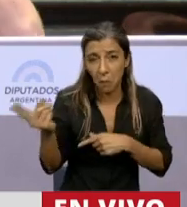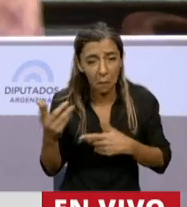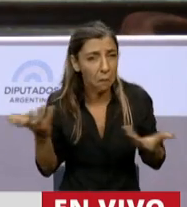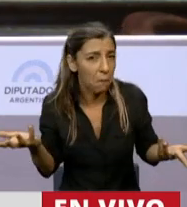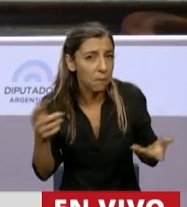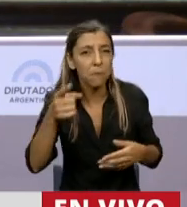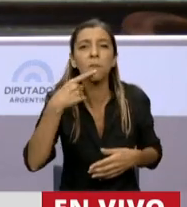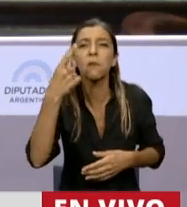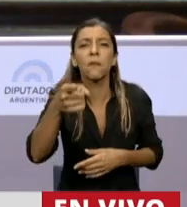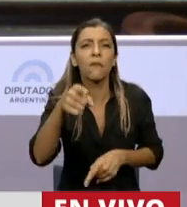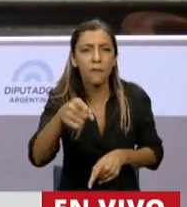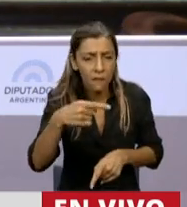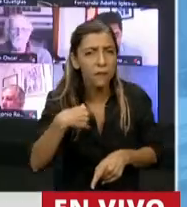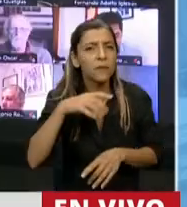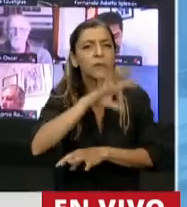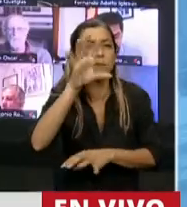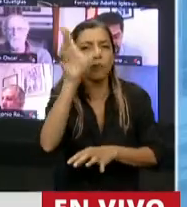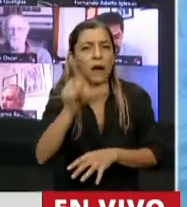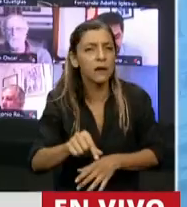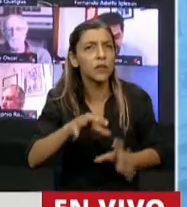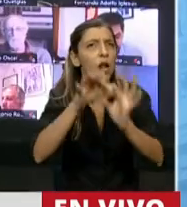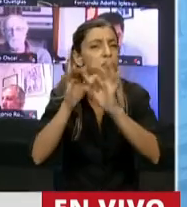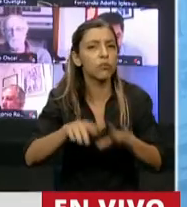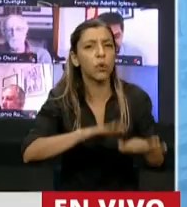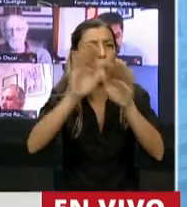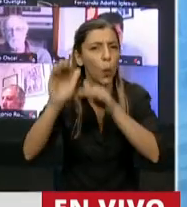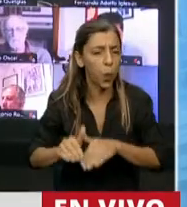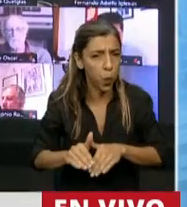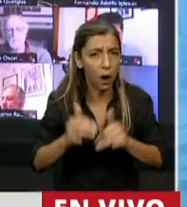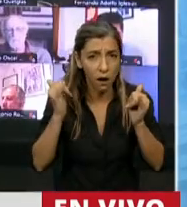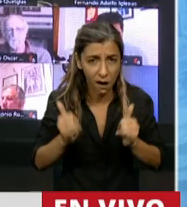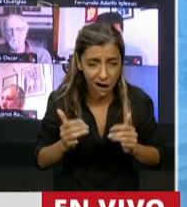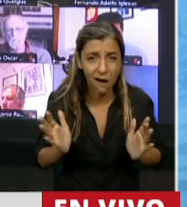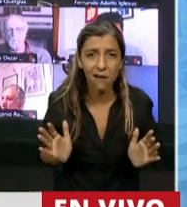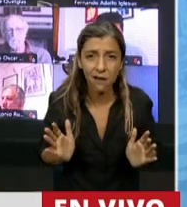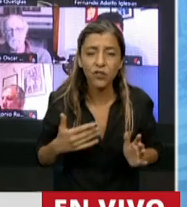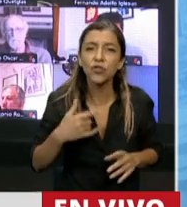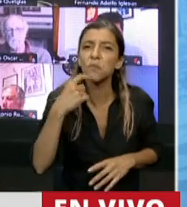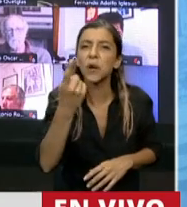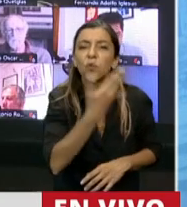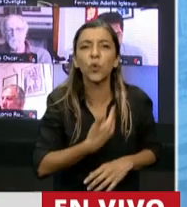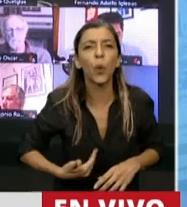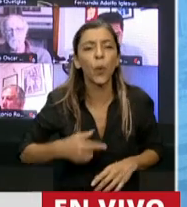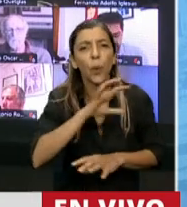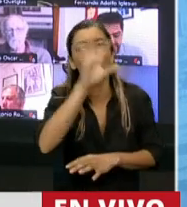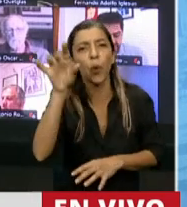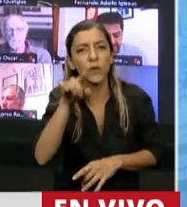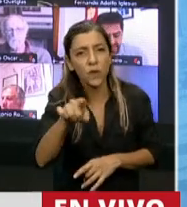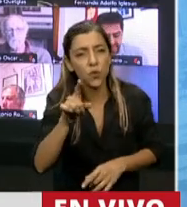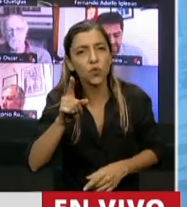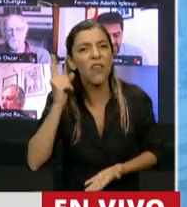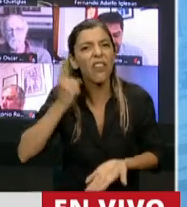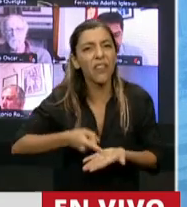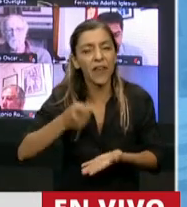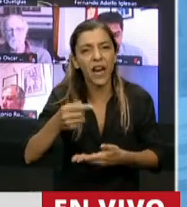pregunto por qué los diputados de todo el país, de todas las provincias, están avalando este decreto